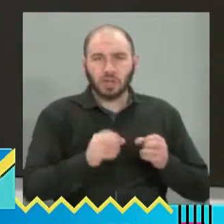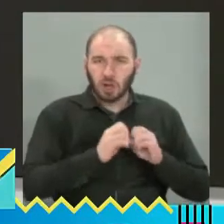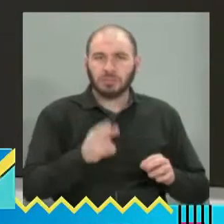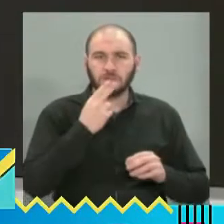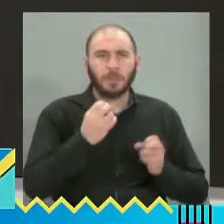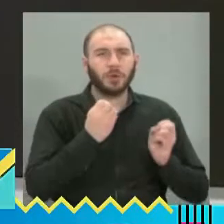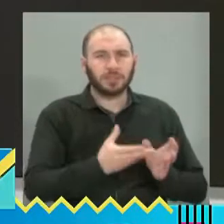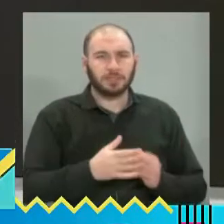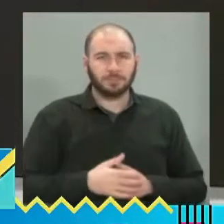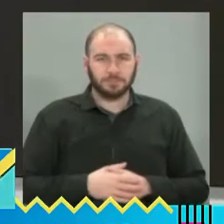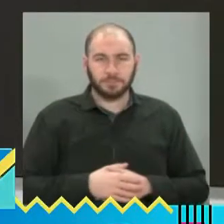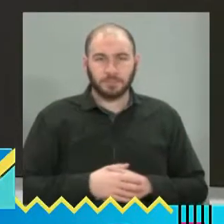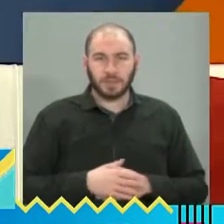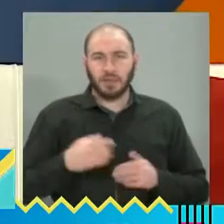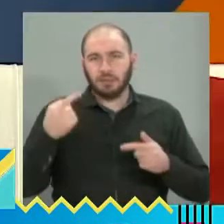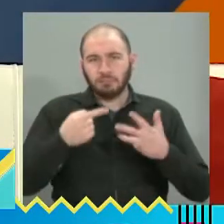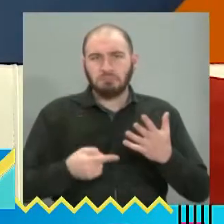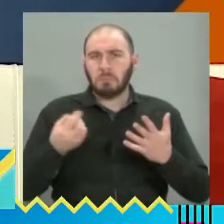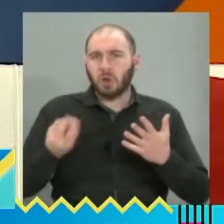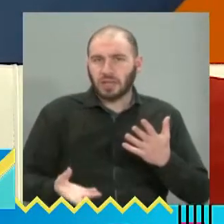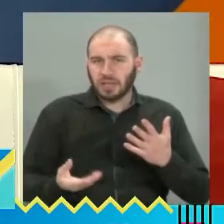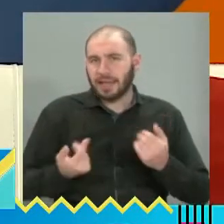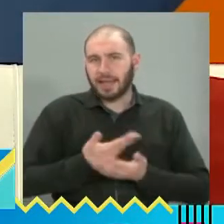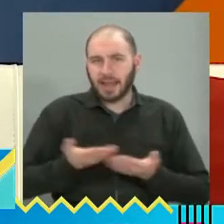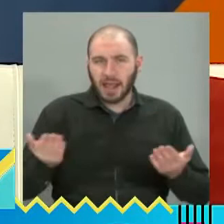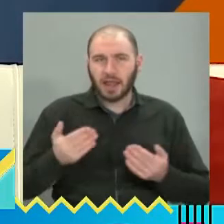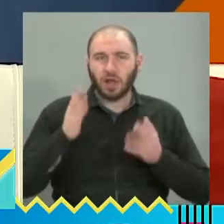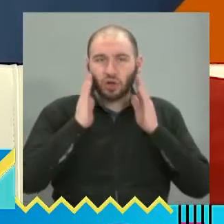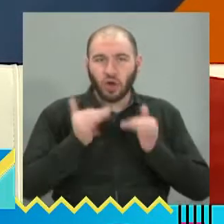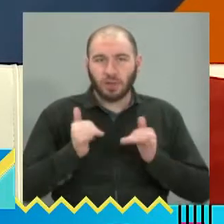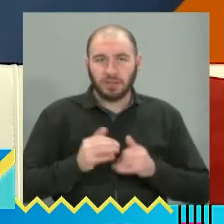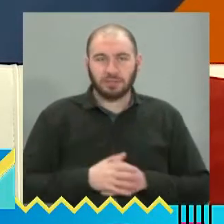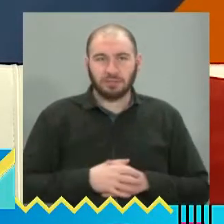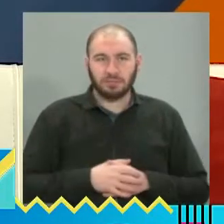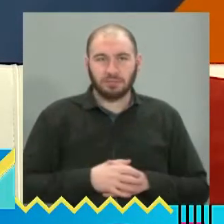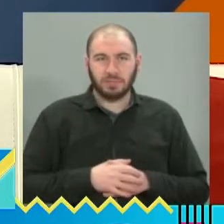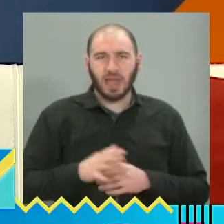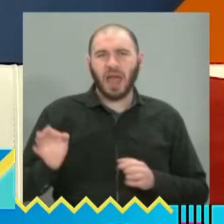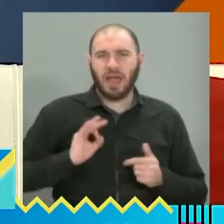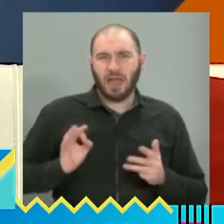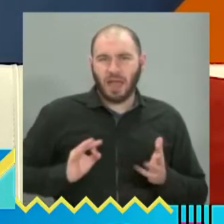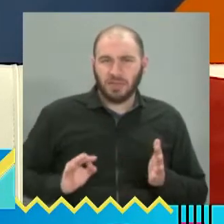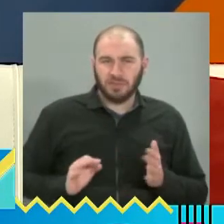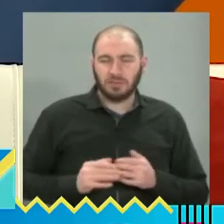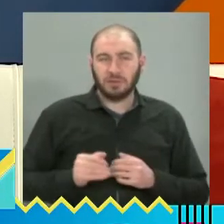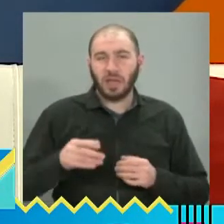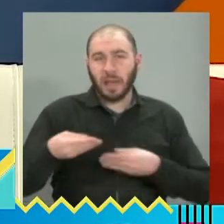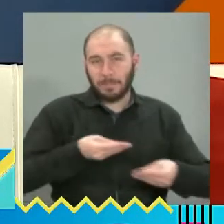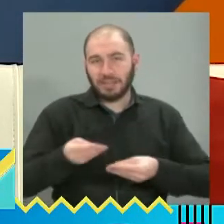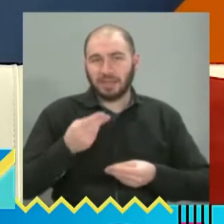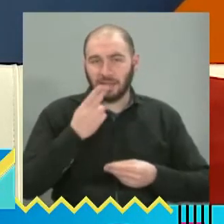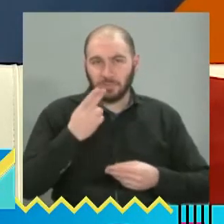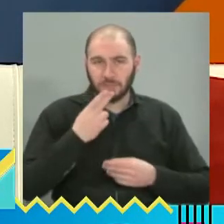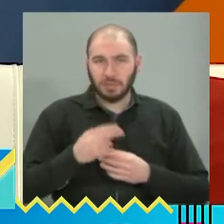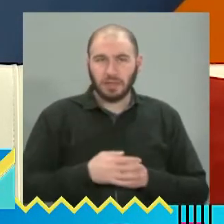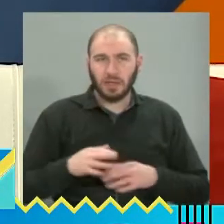comience a fumar? Las causas son en general en la adolescencia porque durante años las tabacaleras han